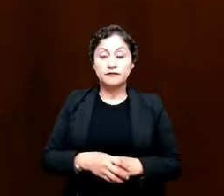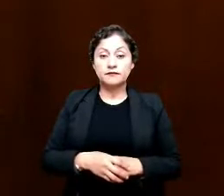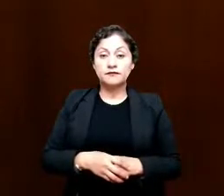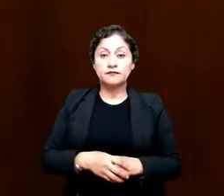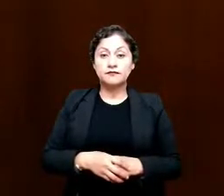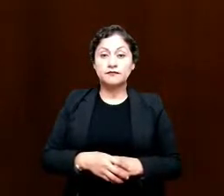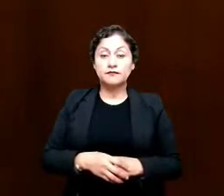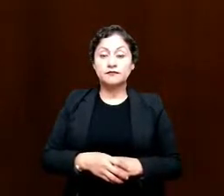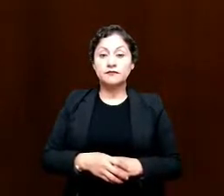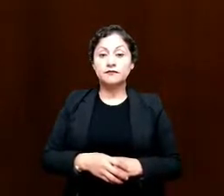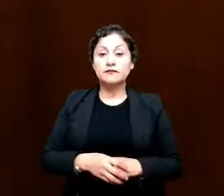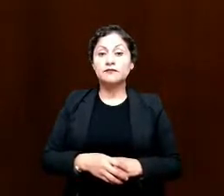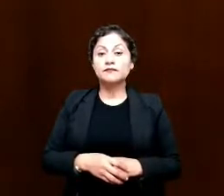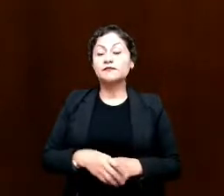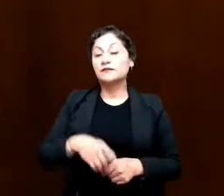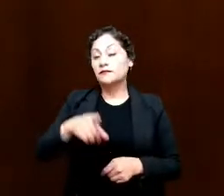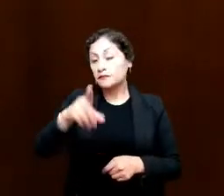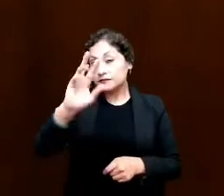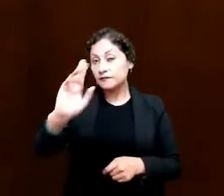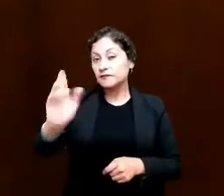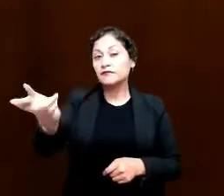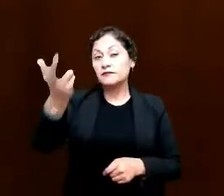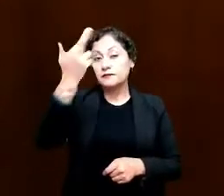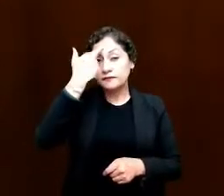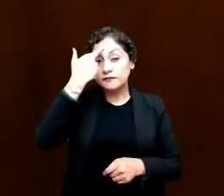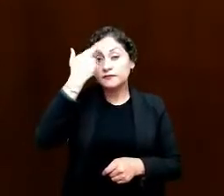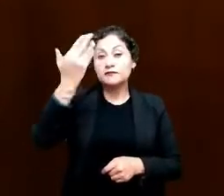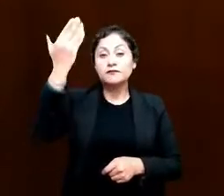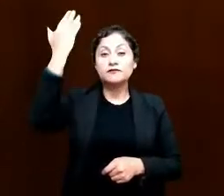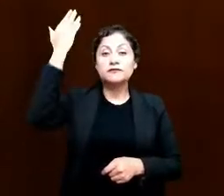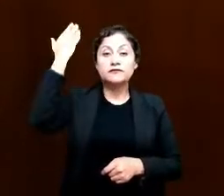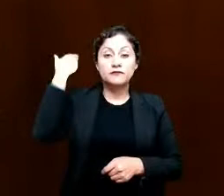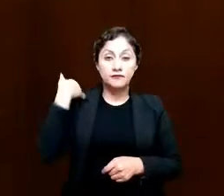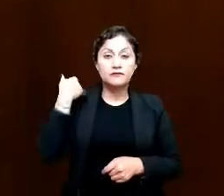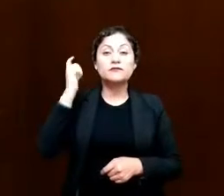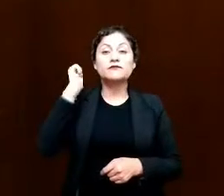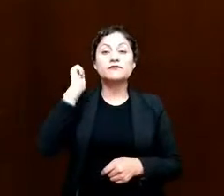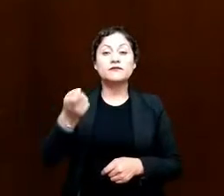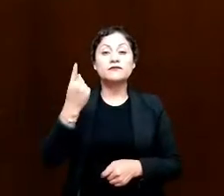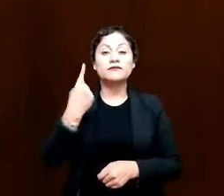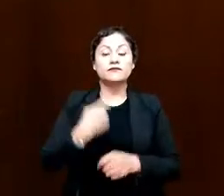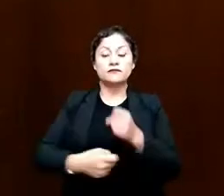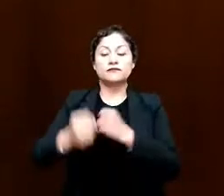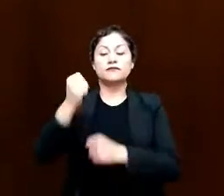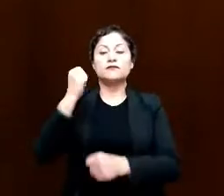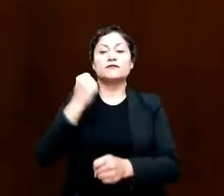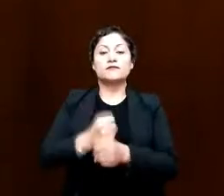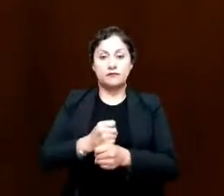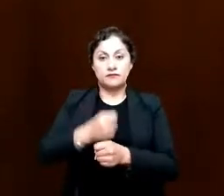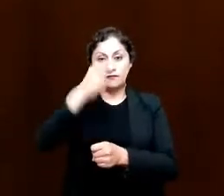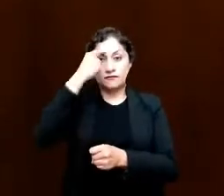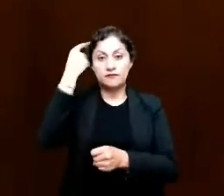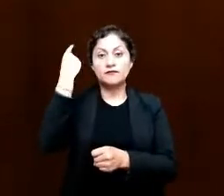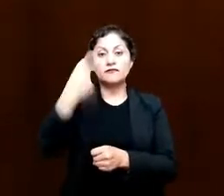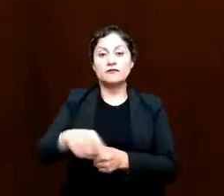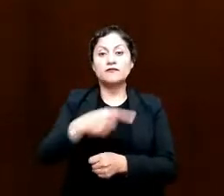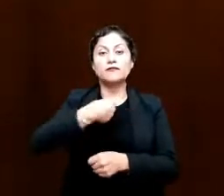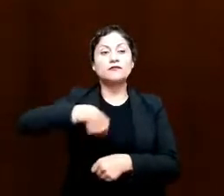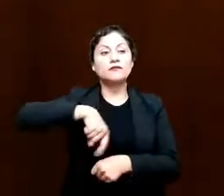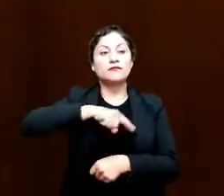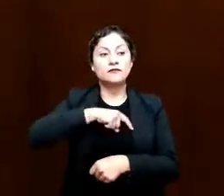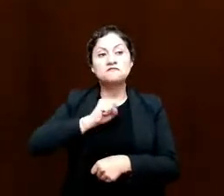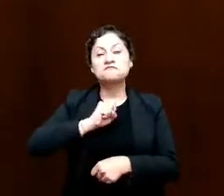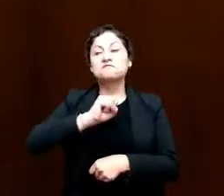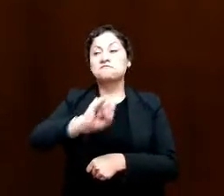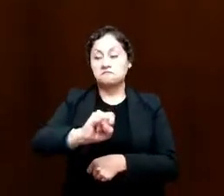recuerdan Cómo y hasta dónde llegaron el año pasado para que aprobáramos endeudamiento y